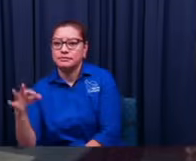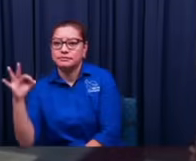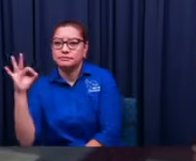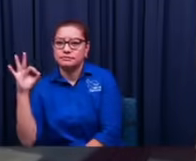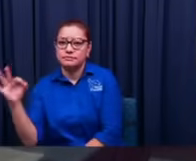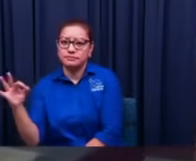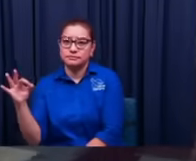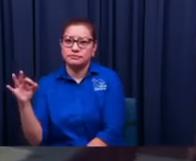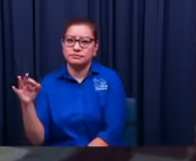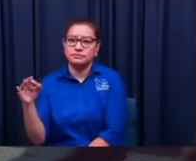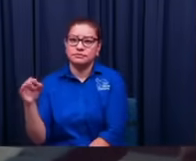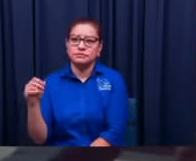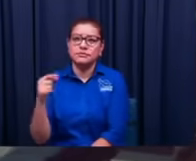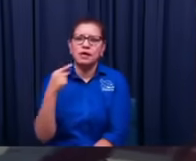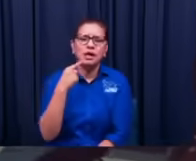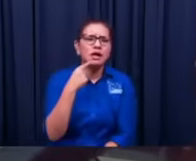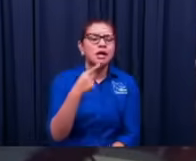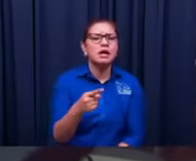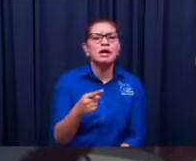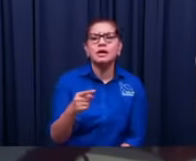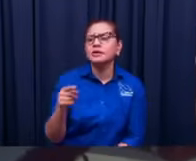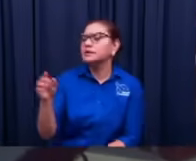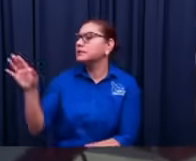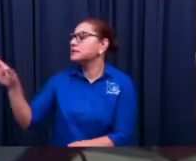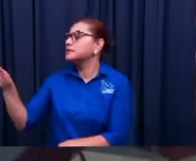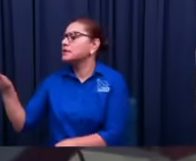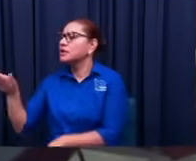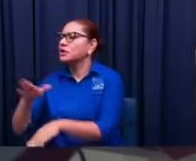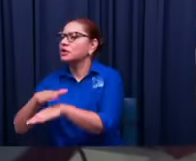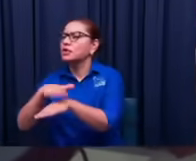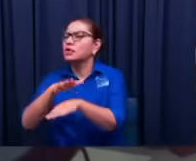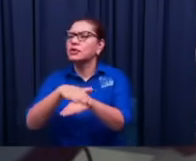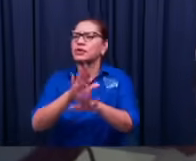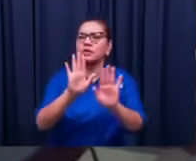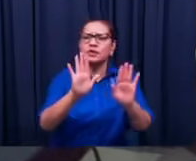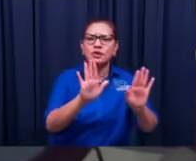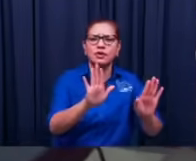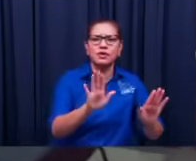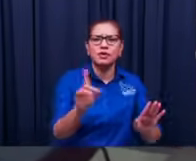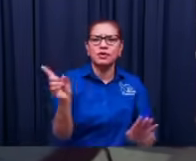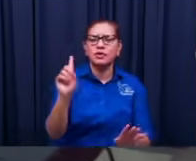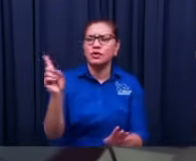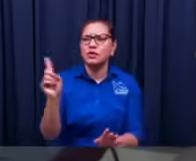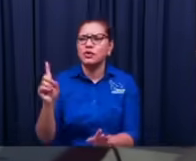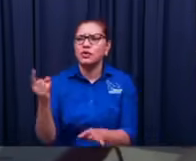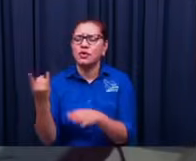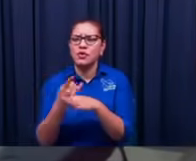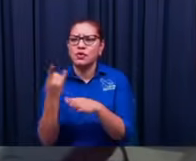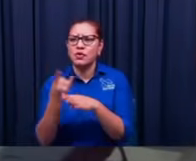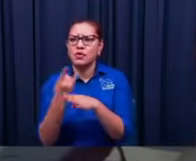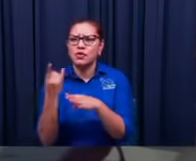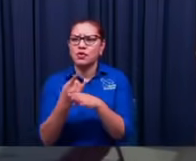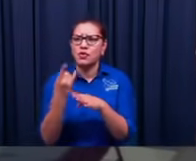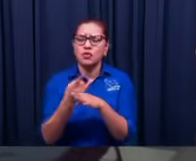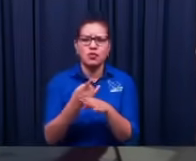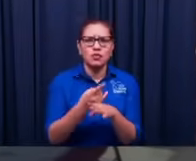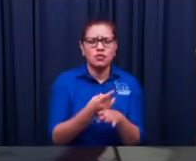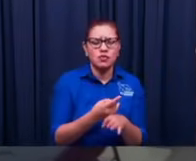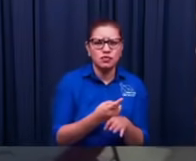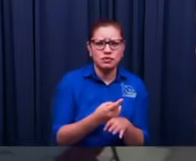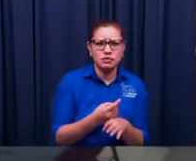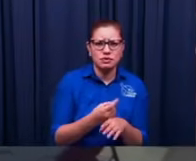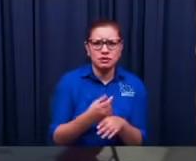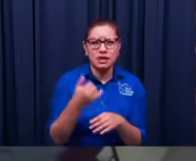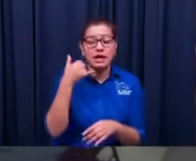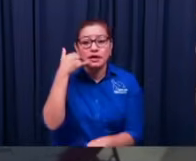todavía oye bulla, ya les llamó la atención que dejen de estar con el celular encendido después de las 12 de la noche y toda la,